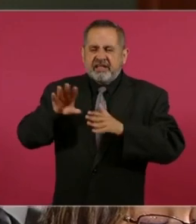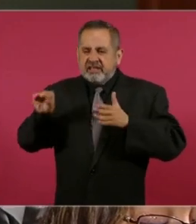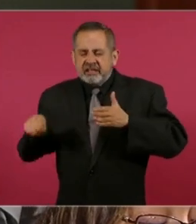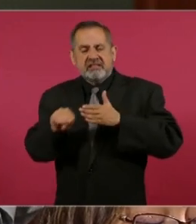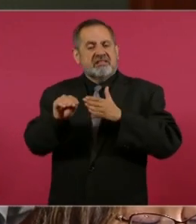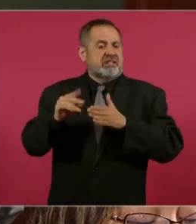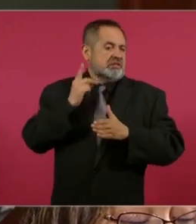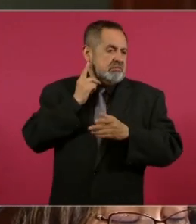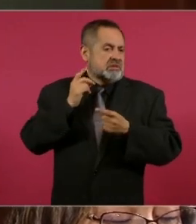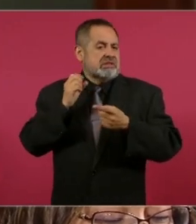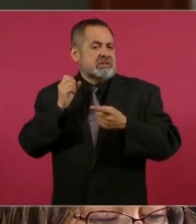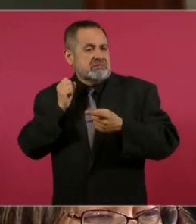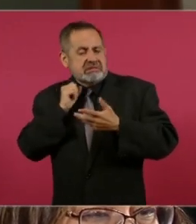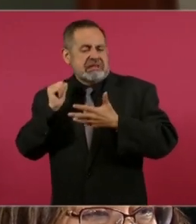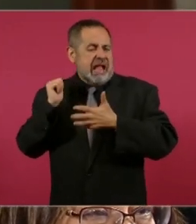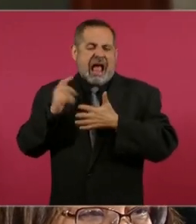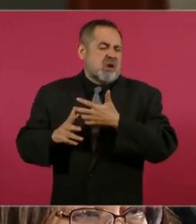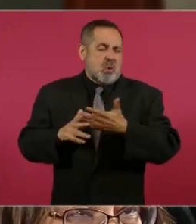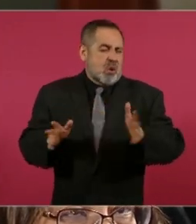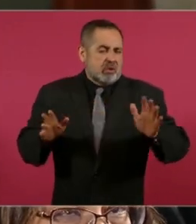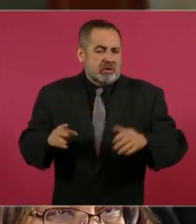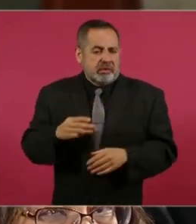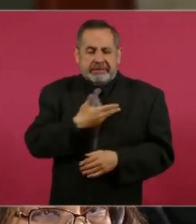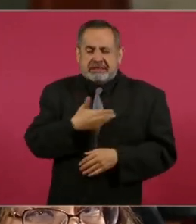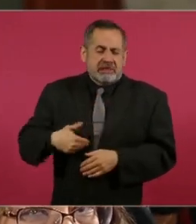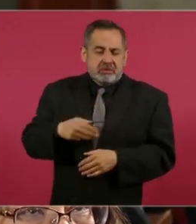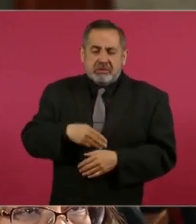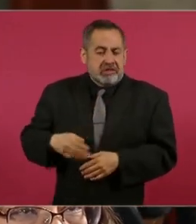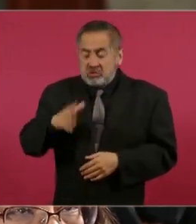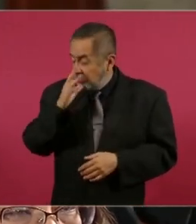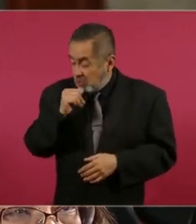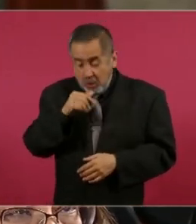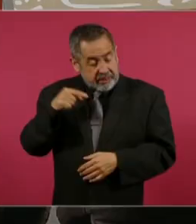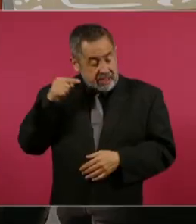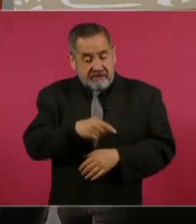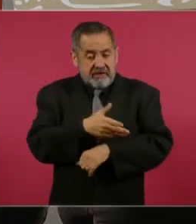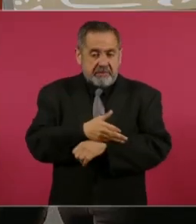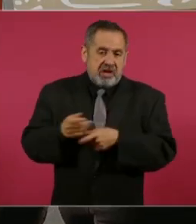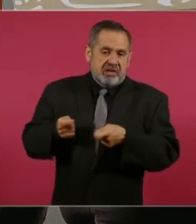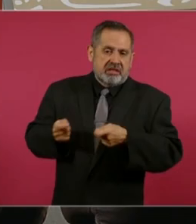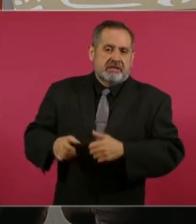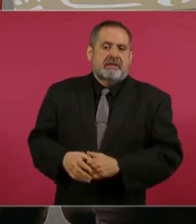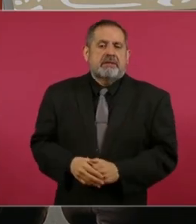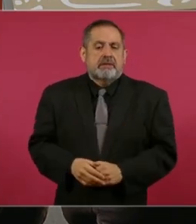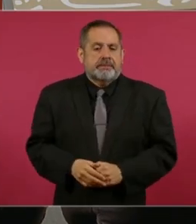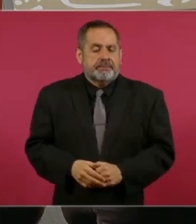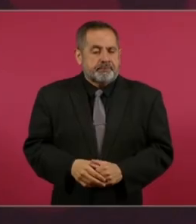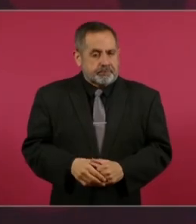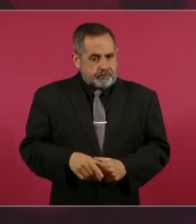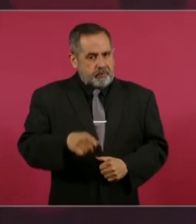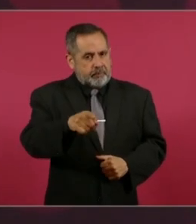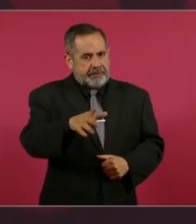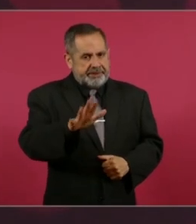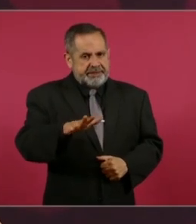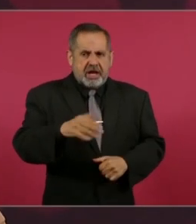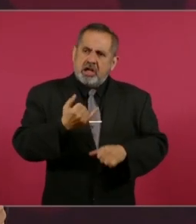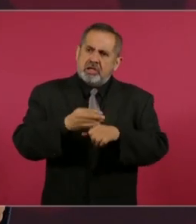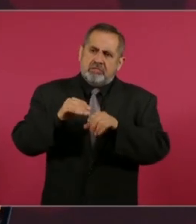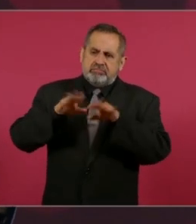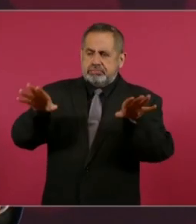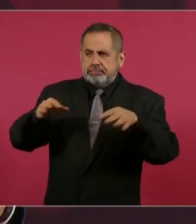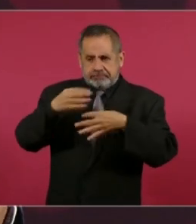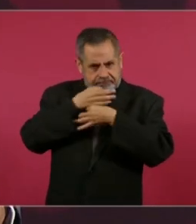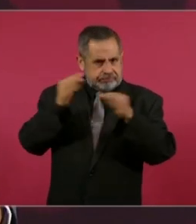para ser diputados o presidentes municipales, etcétera, presidente. Bueno, ya lo denunciaste, ya te